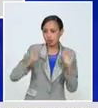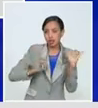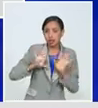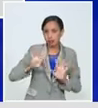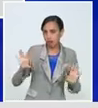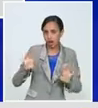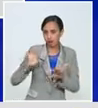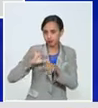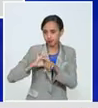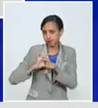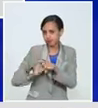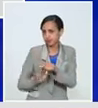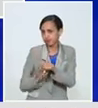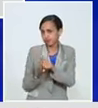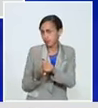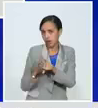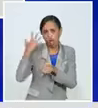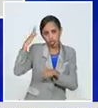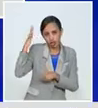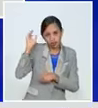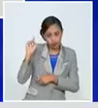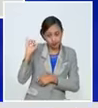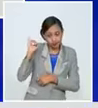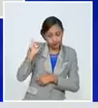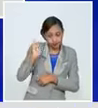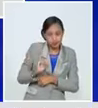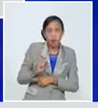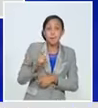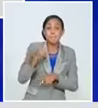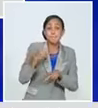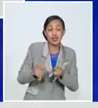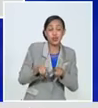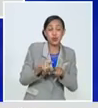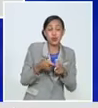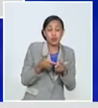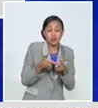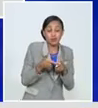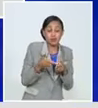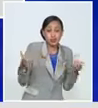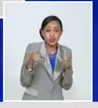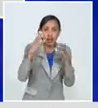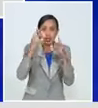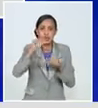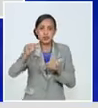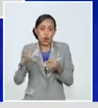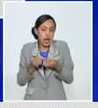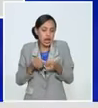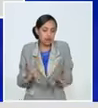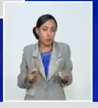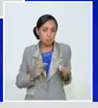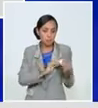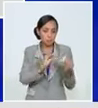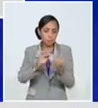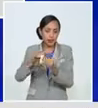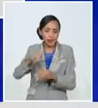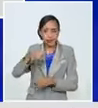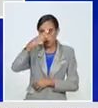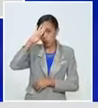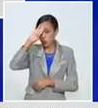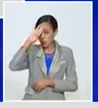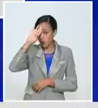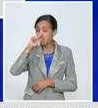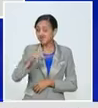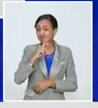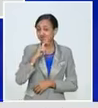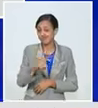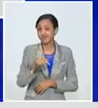infectados a cuando tenemos incremento en el número de casos autóctonos que